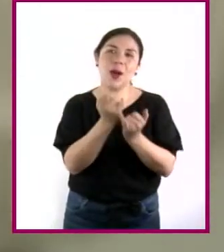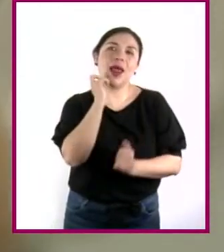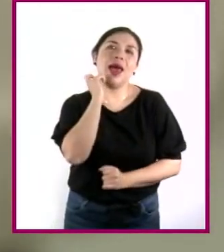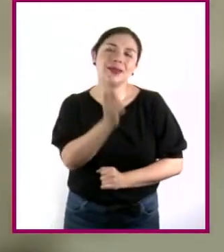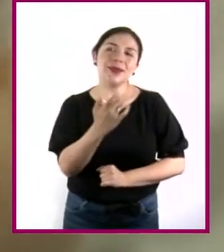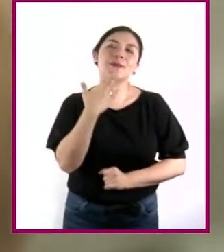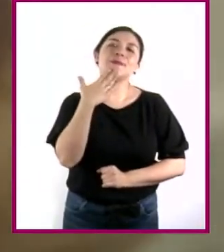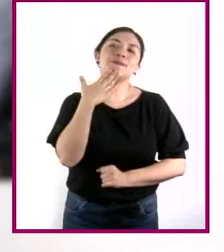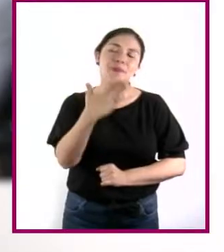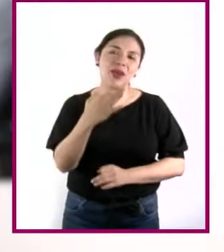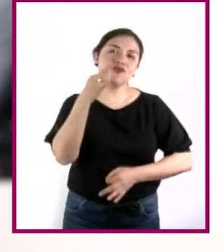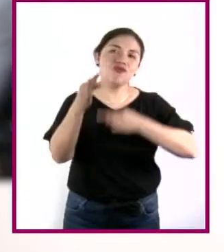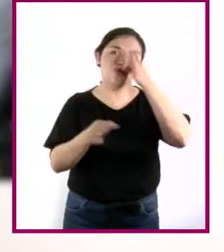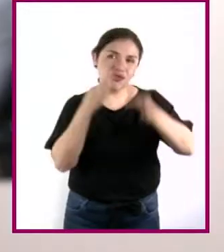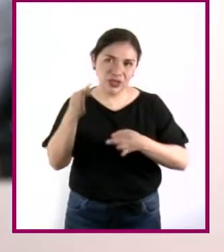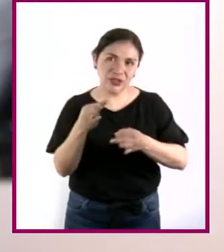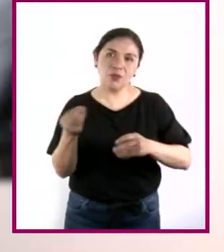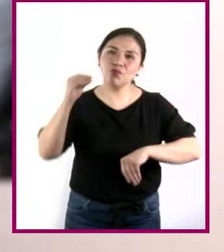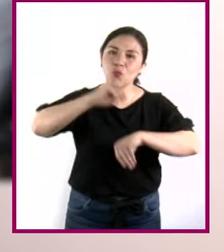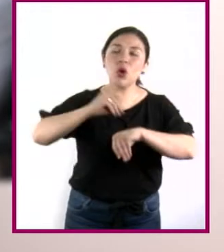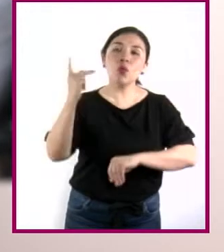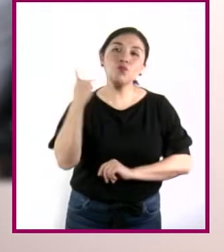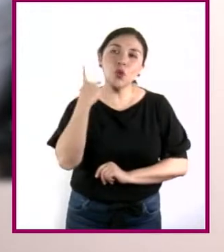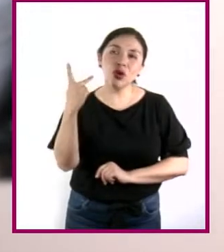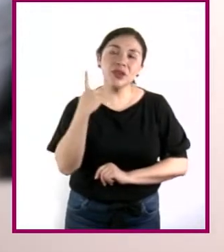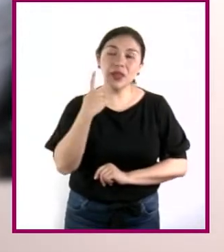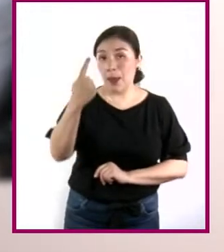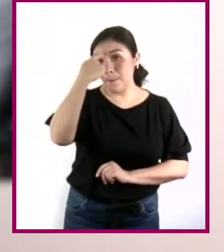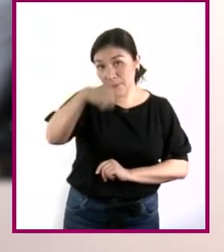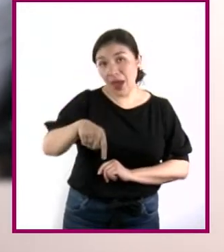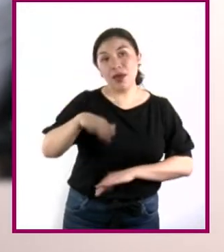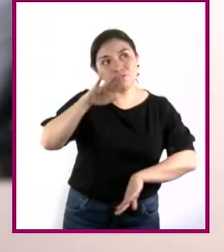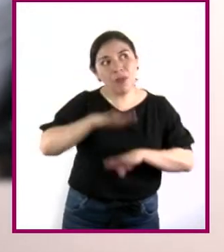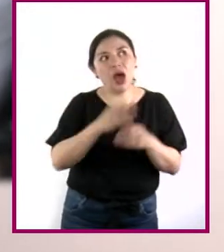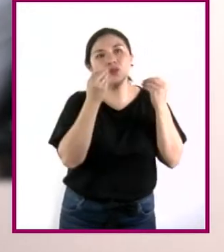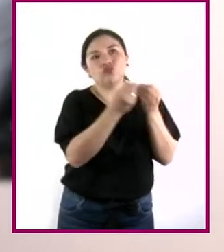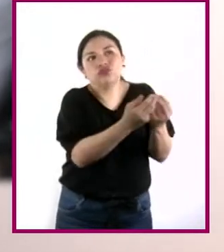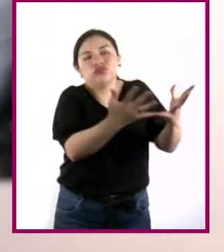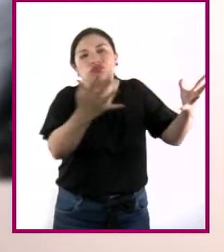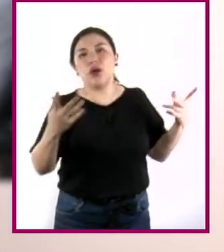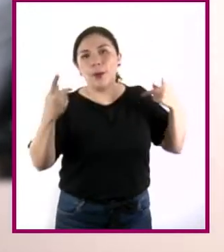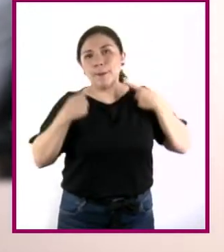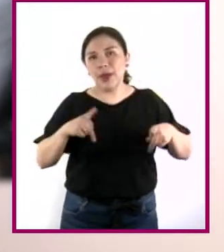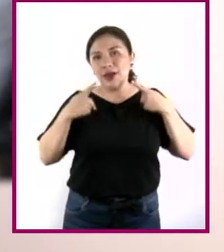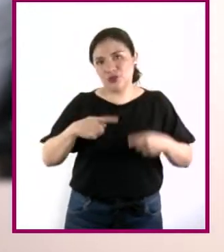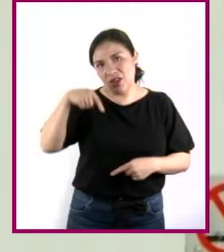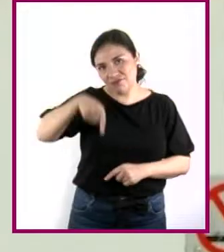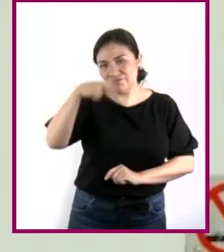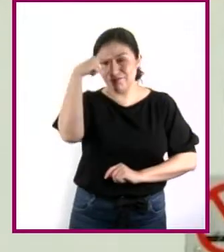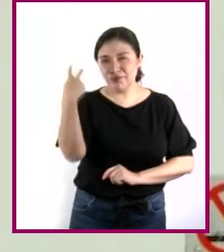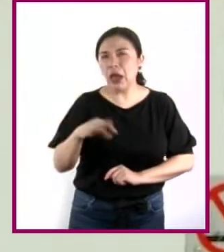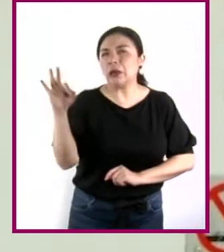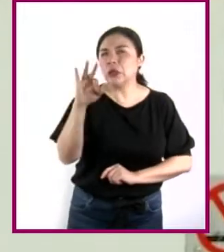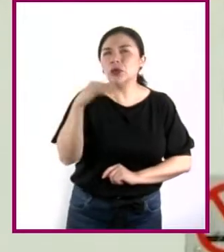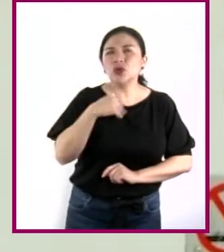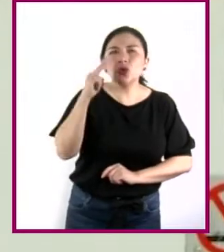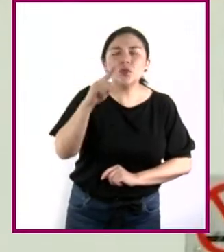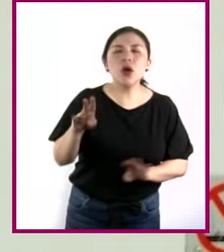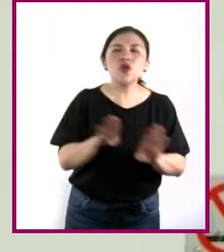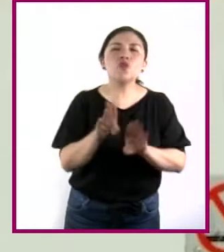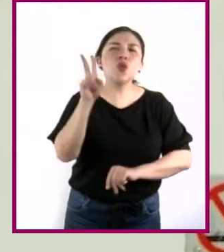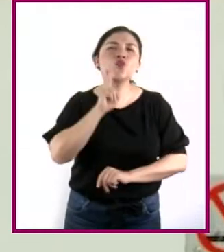buena política para la gran mayoría de los mexicanos, ¿no? Si nosotros viéramos una curva de